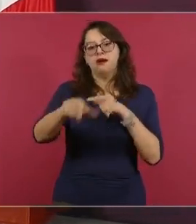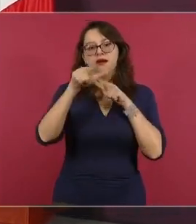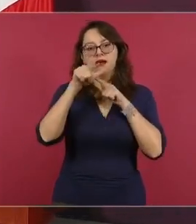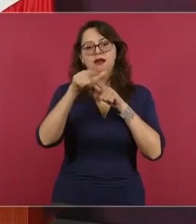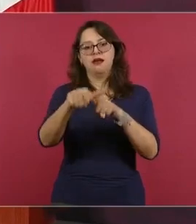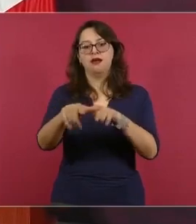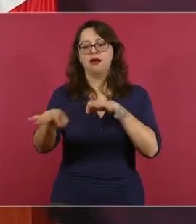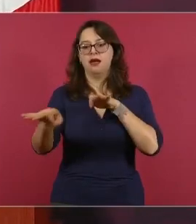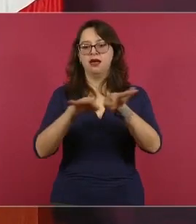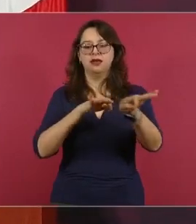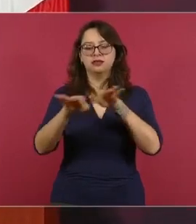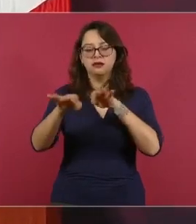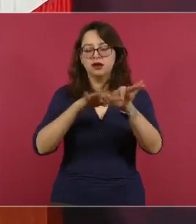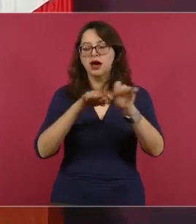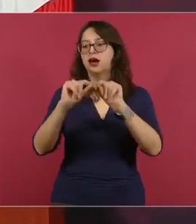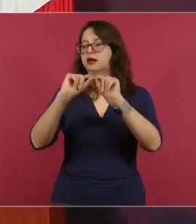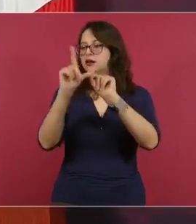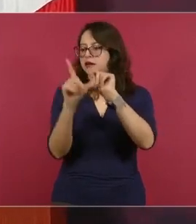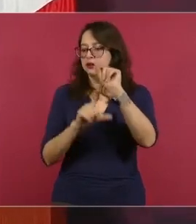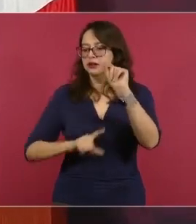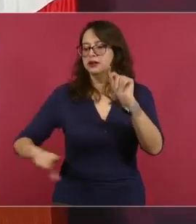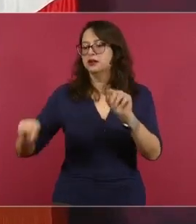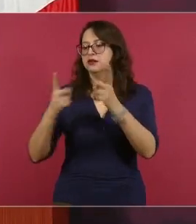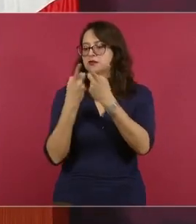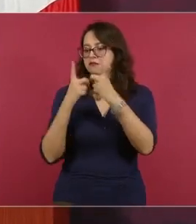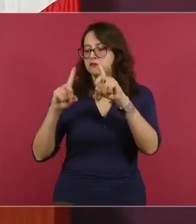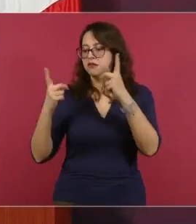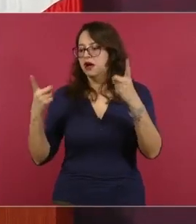el crecimiento del país,